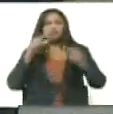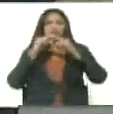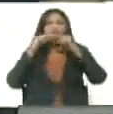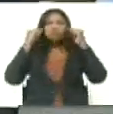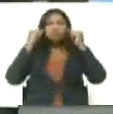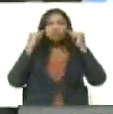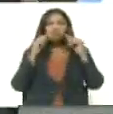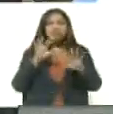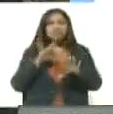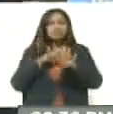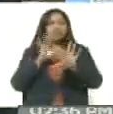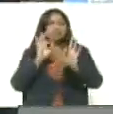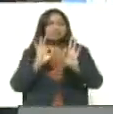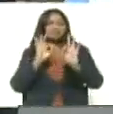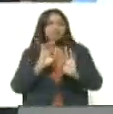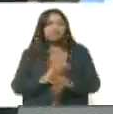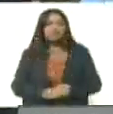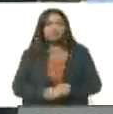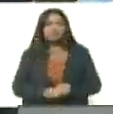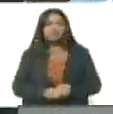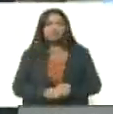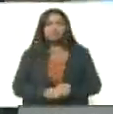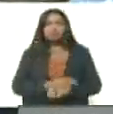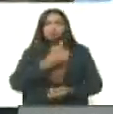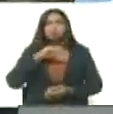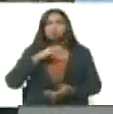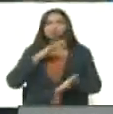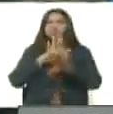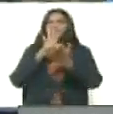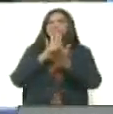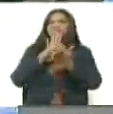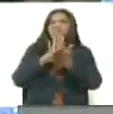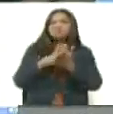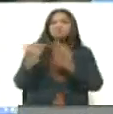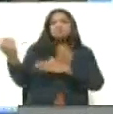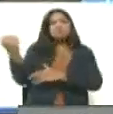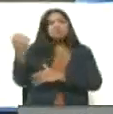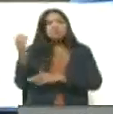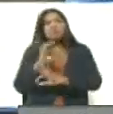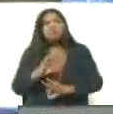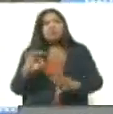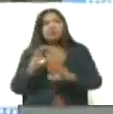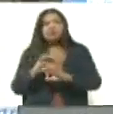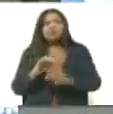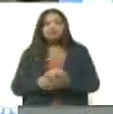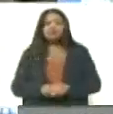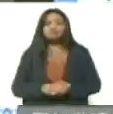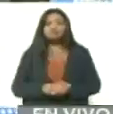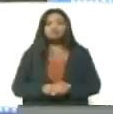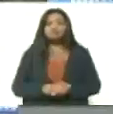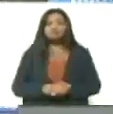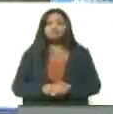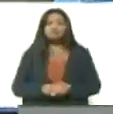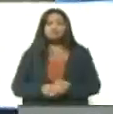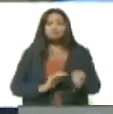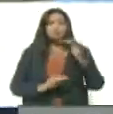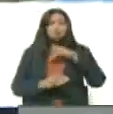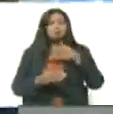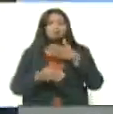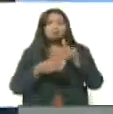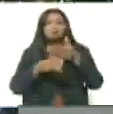está intacta, que nuestra sonrisa está abierta a los corazones. Y